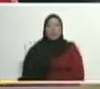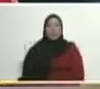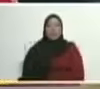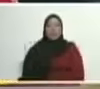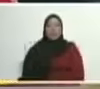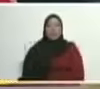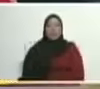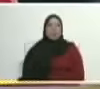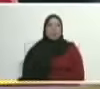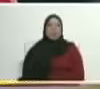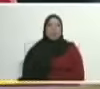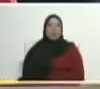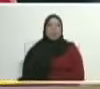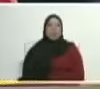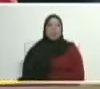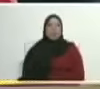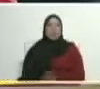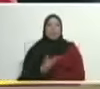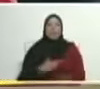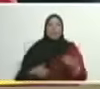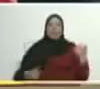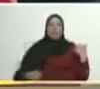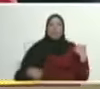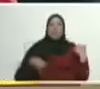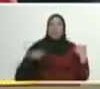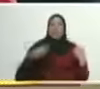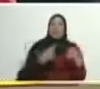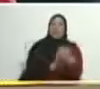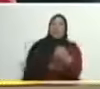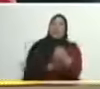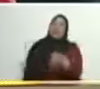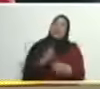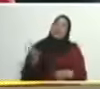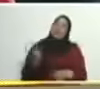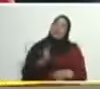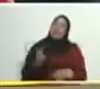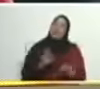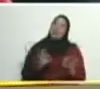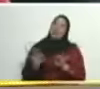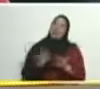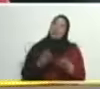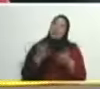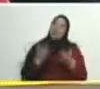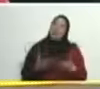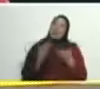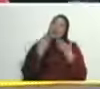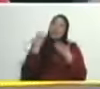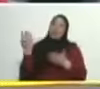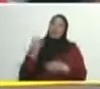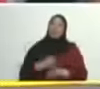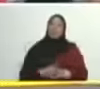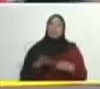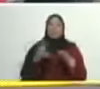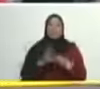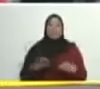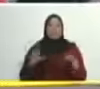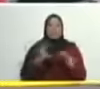Yo les decía, lo he mencionado en varias ocasiones, que cuando